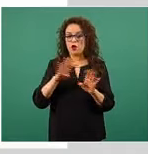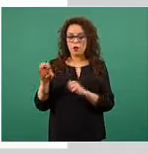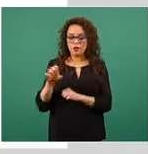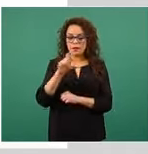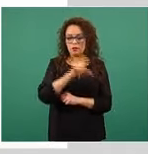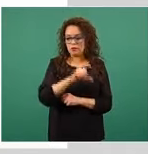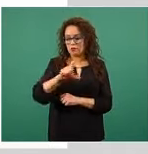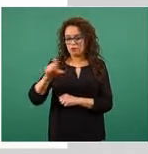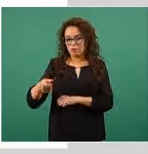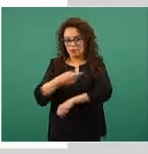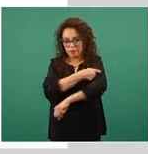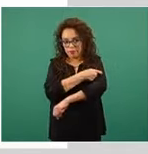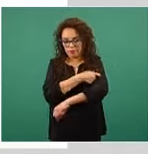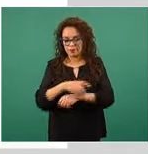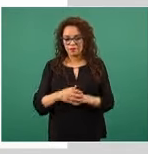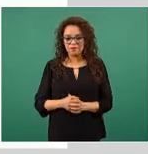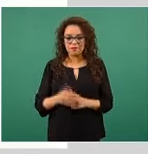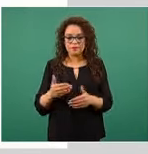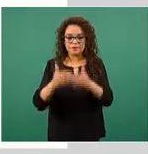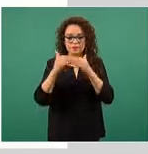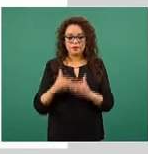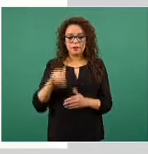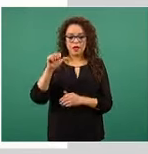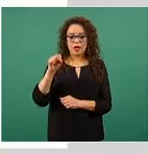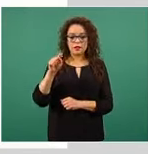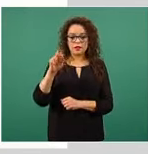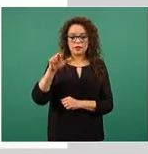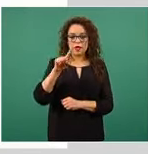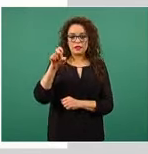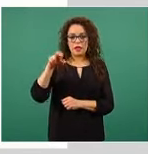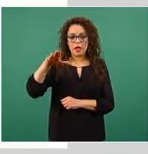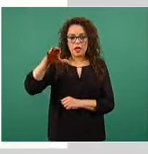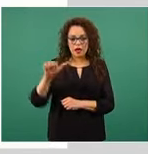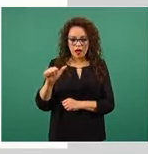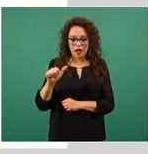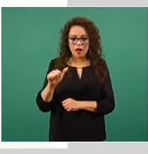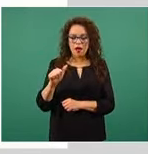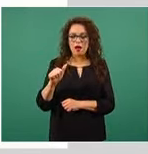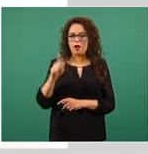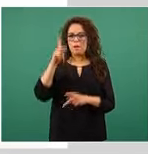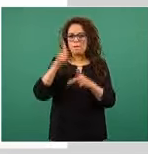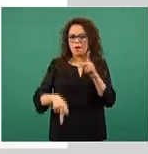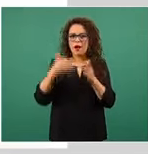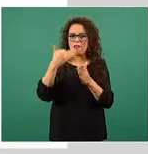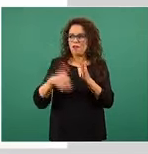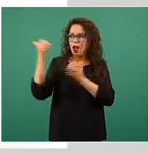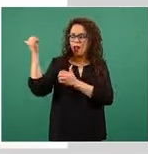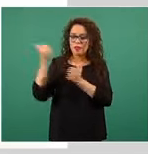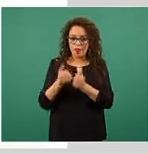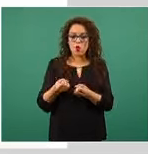861.900 dosis de vacuna. AstraZeneca llegará, lo que estaba pendiente del complemento,